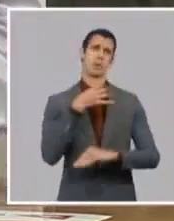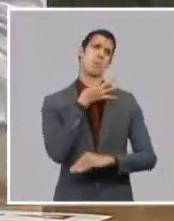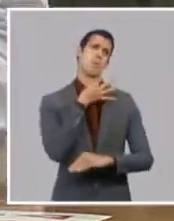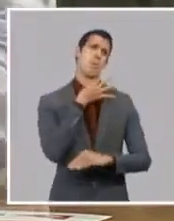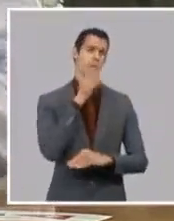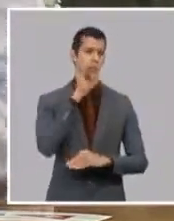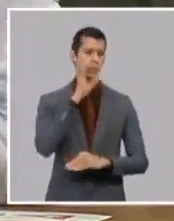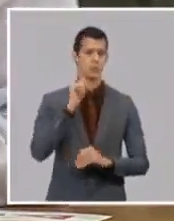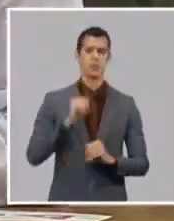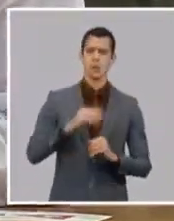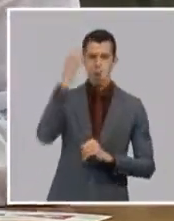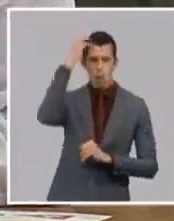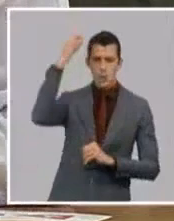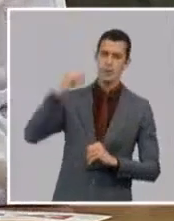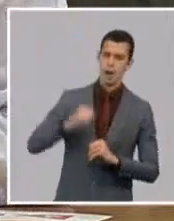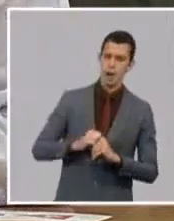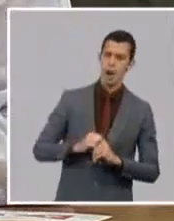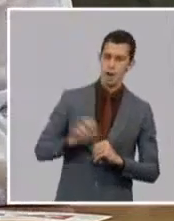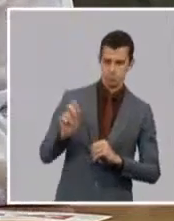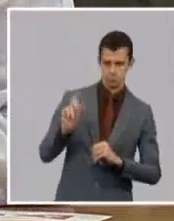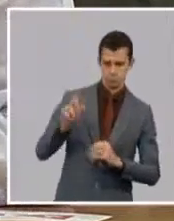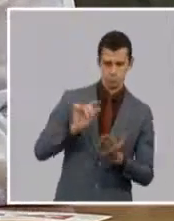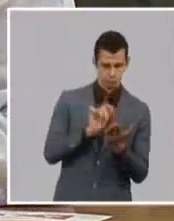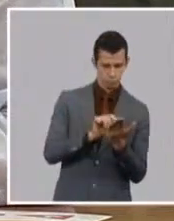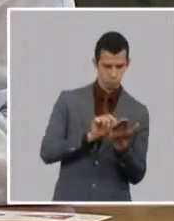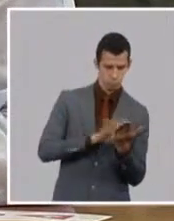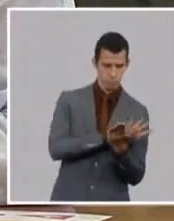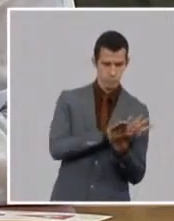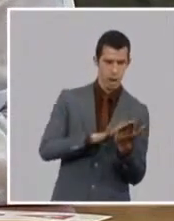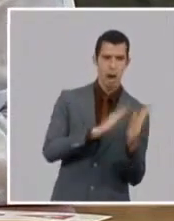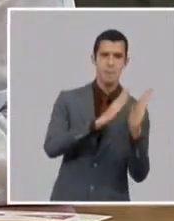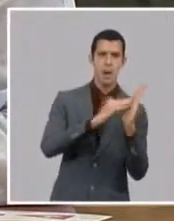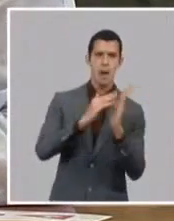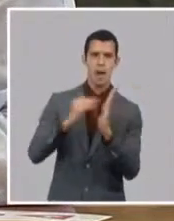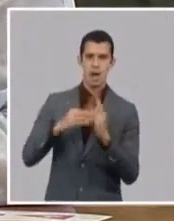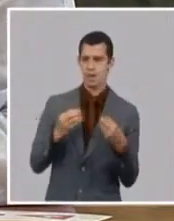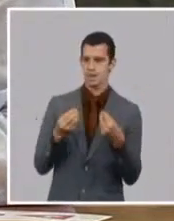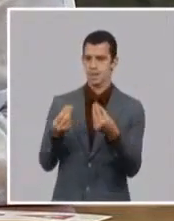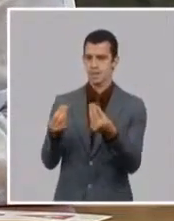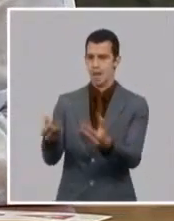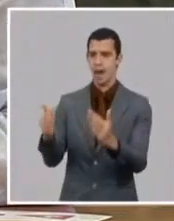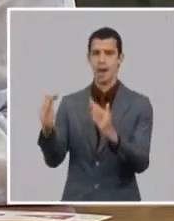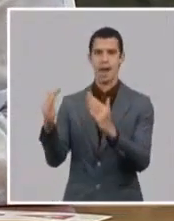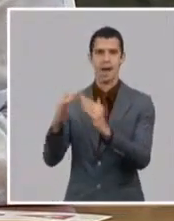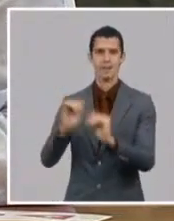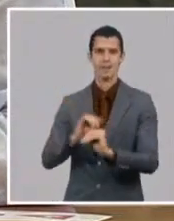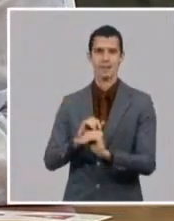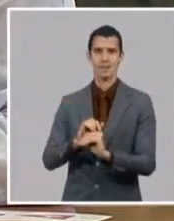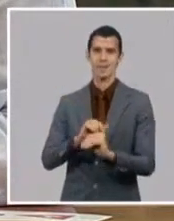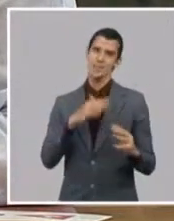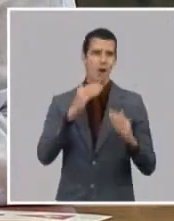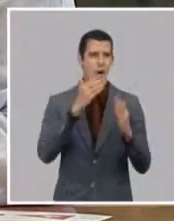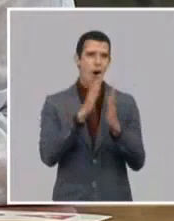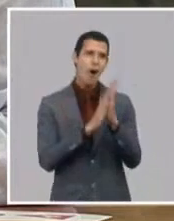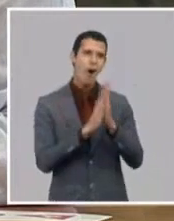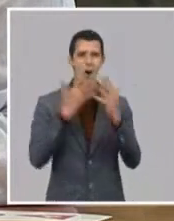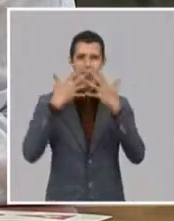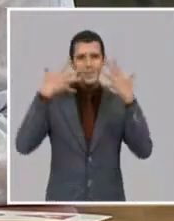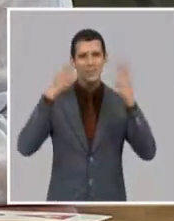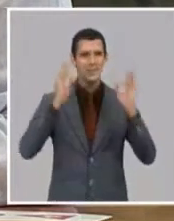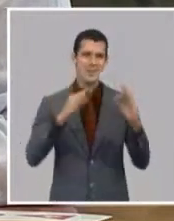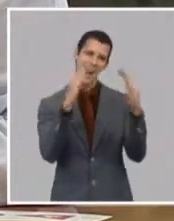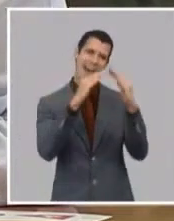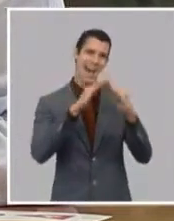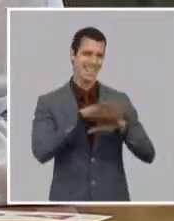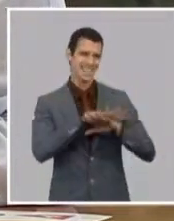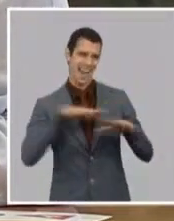querían beber o querían hacer otro tipo de cosas. Ahora, con